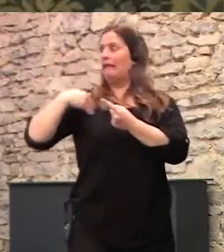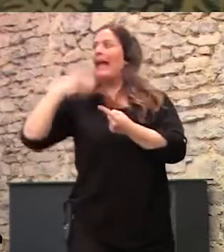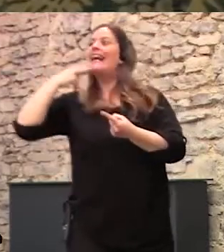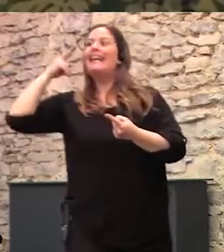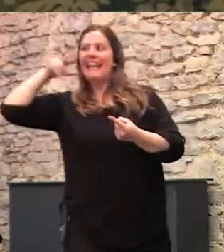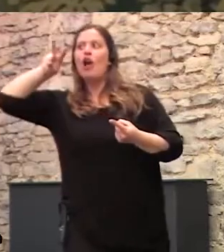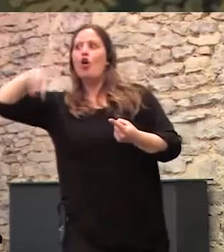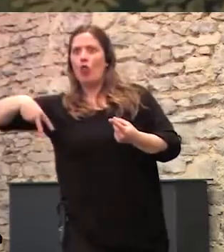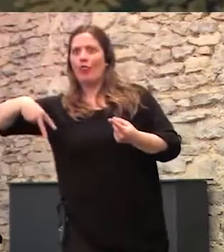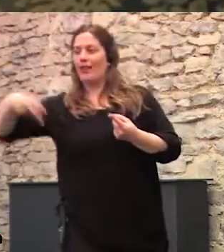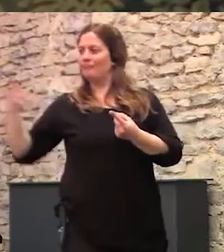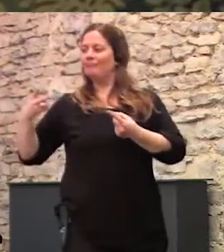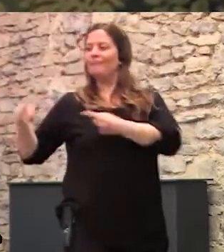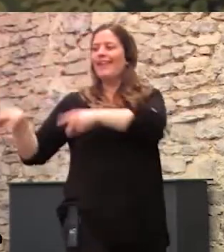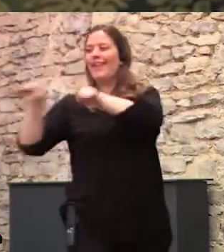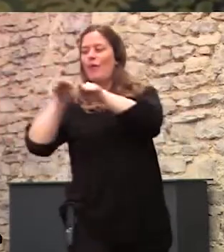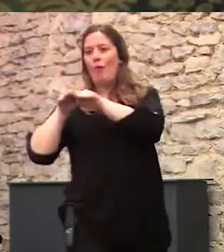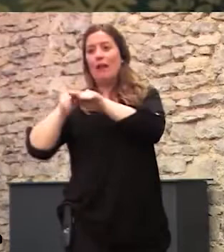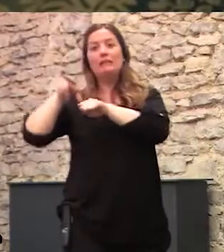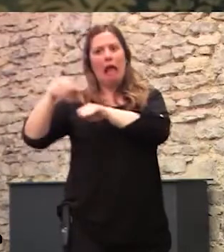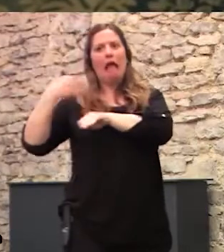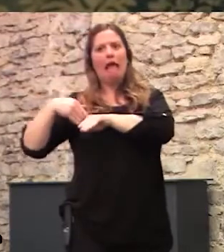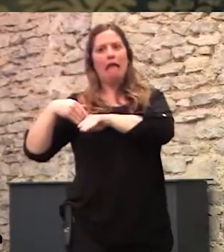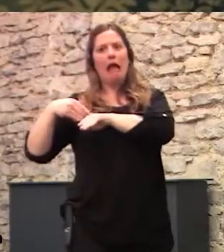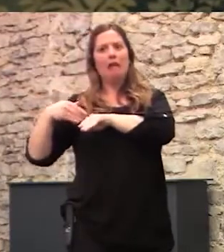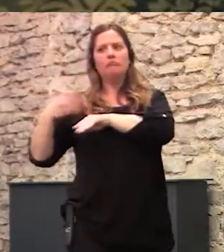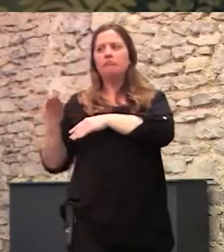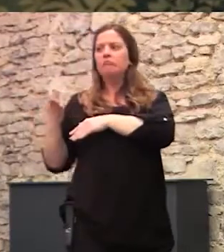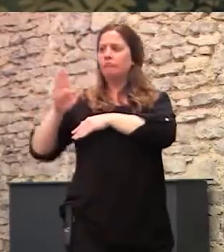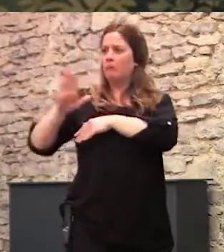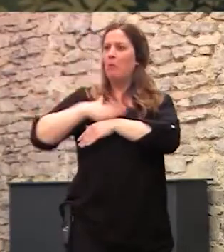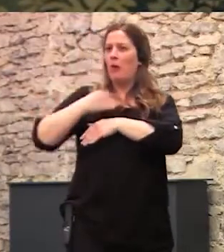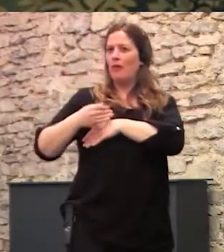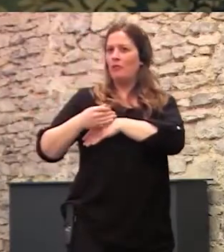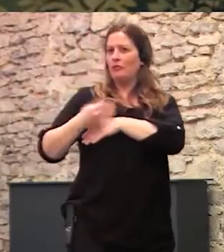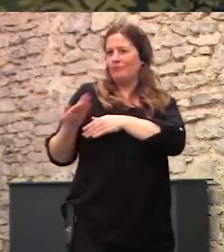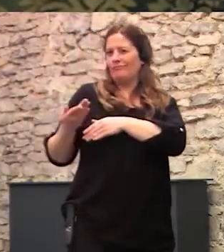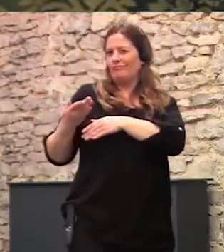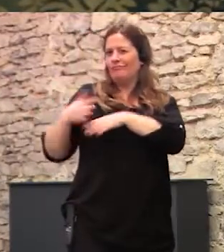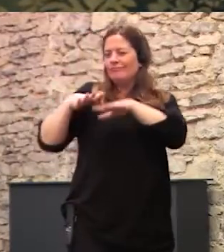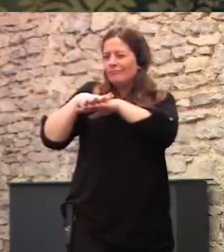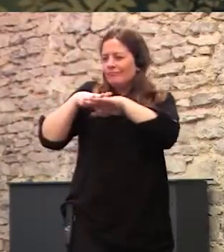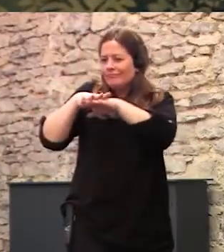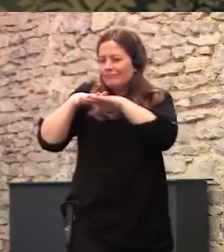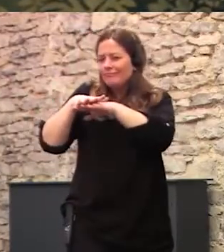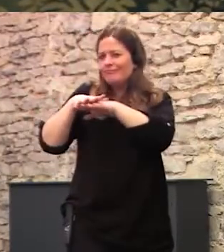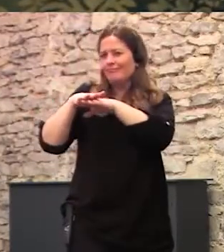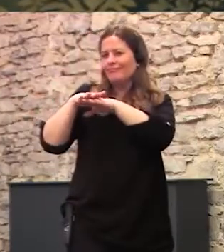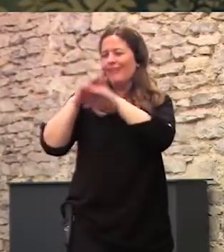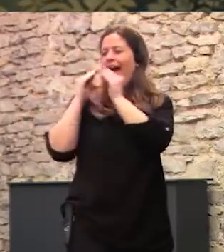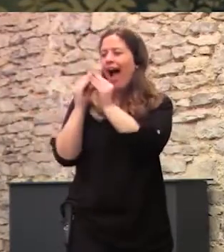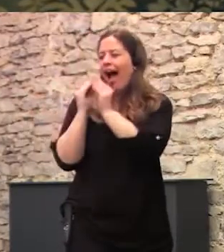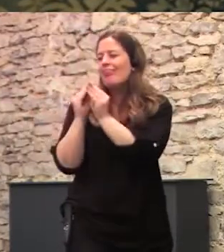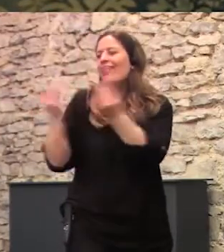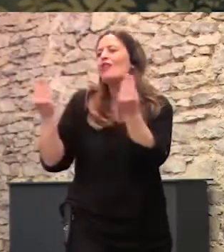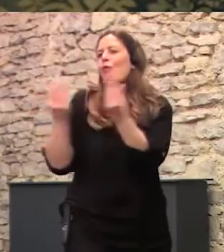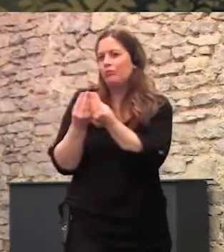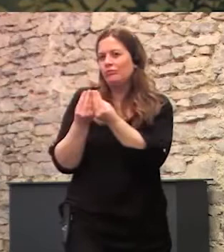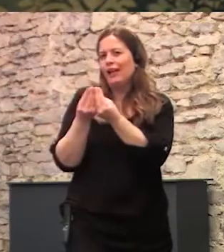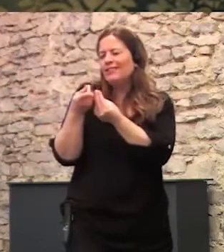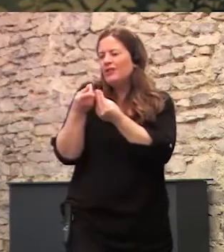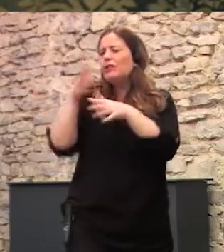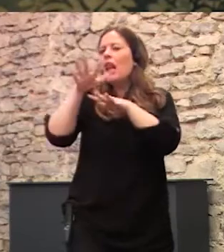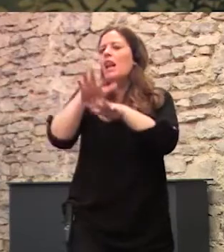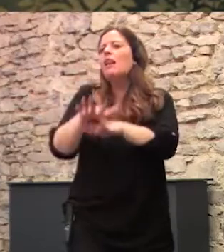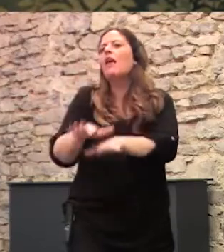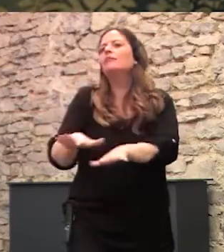iguales, ya ahí podemos plantearnos de tejer juntas. Y cuando hablamos de tejer, es una cosa lenta. Yo creo